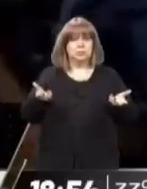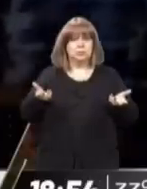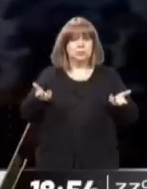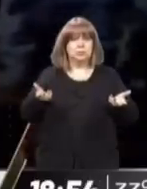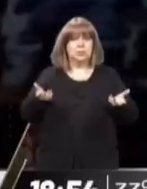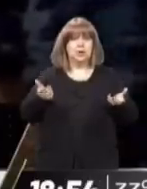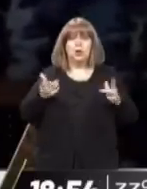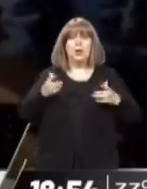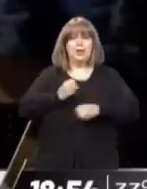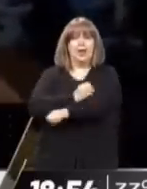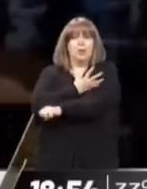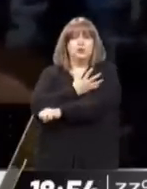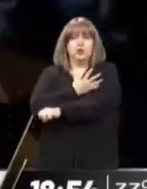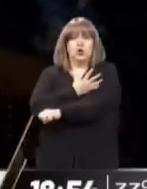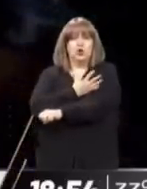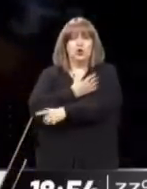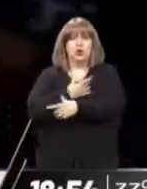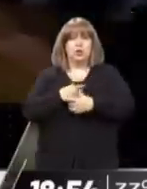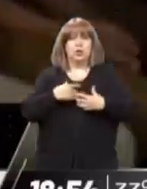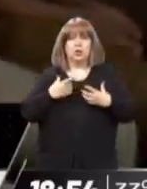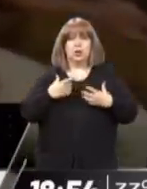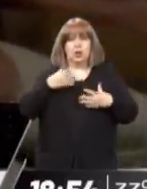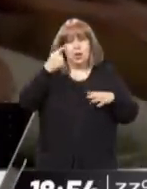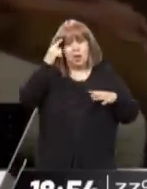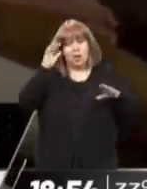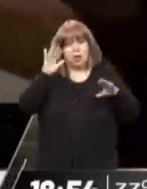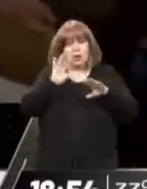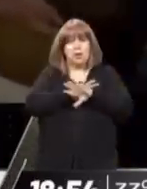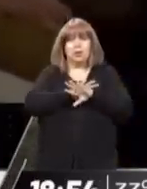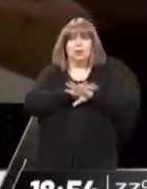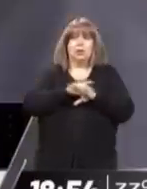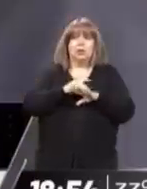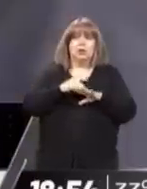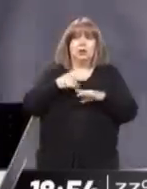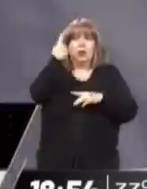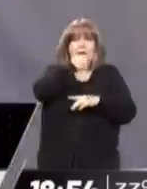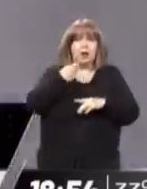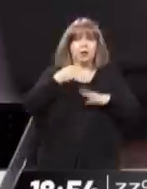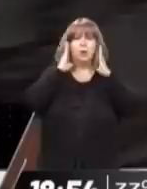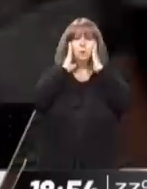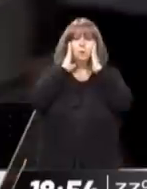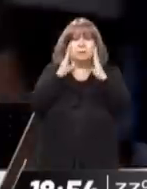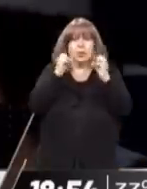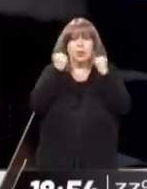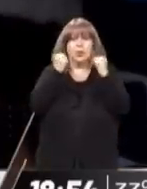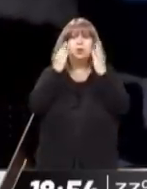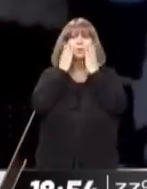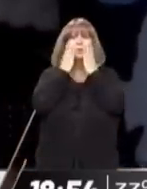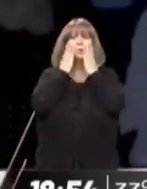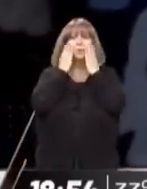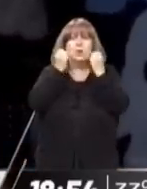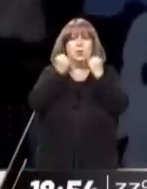describiendo esto que vos preguntabas, porque cómo puede ser en algunas características, o por ahí gestos, ¿no? Sus caras, que tanto se ha hablado de